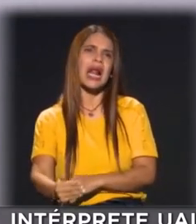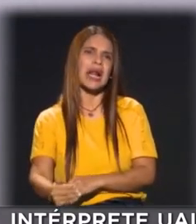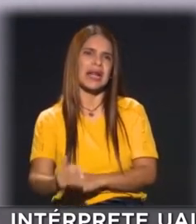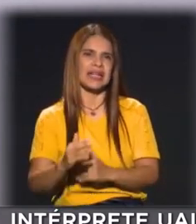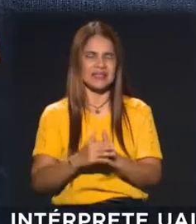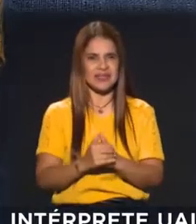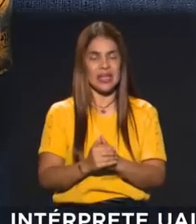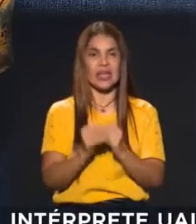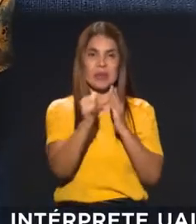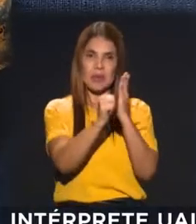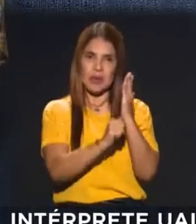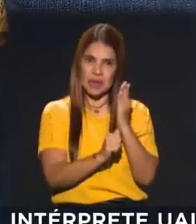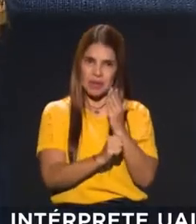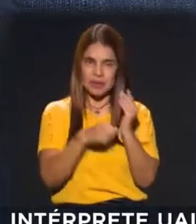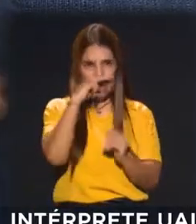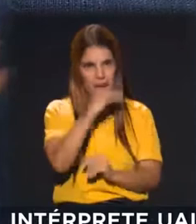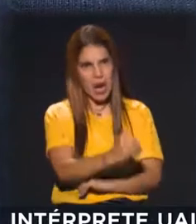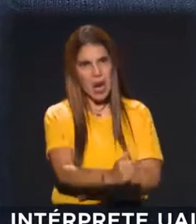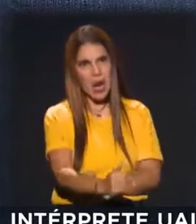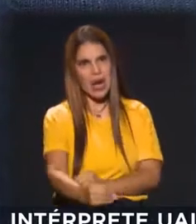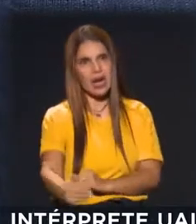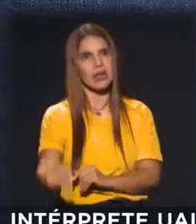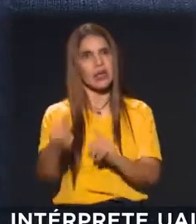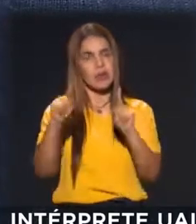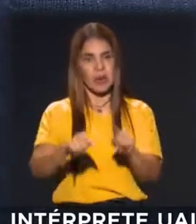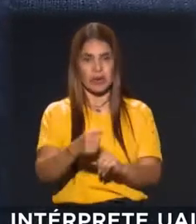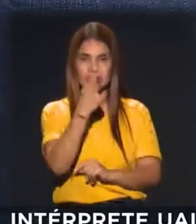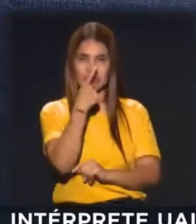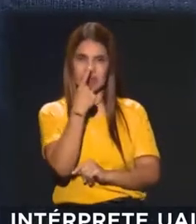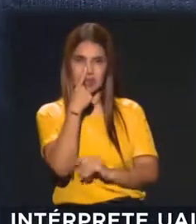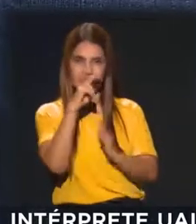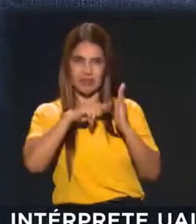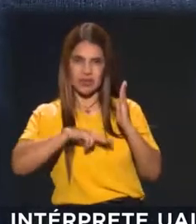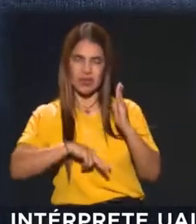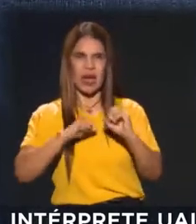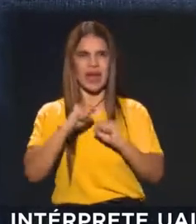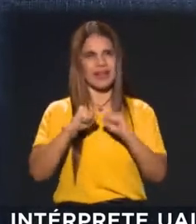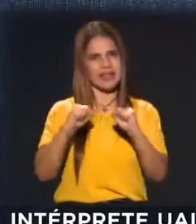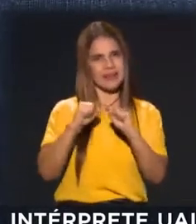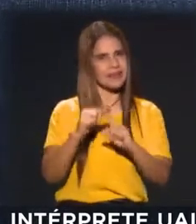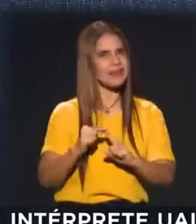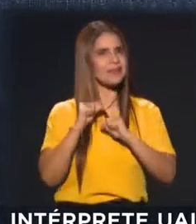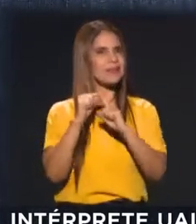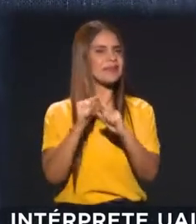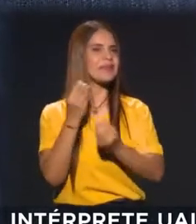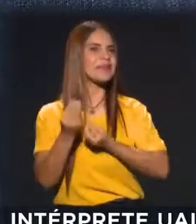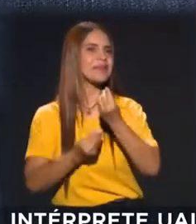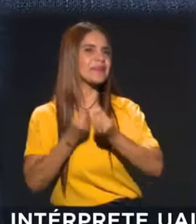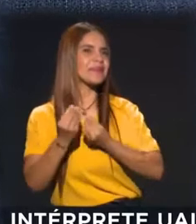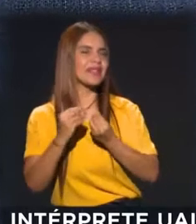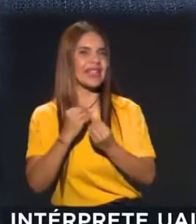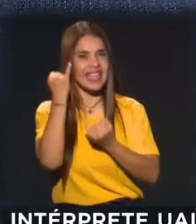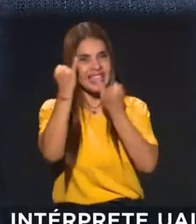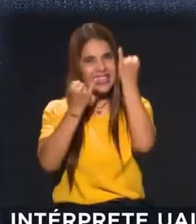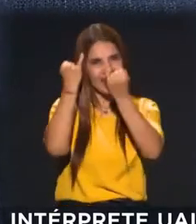pequeños. Sí, hay programación para la primera infancia que, como les digo, pueden revisar, pero les quiero contar sobre una actividad muy particular que vamos a tener y es la